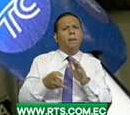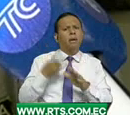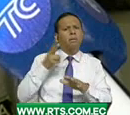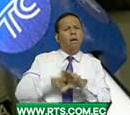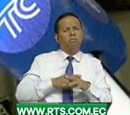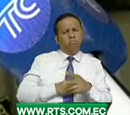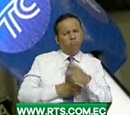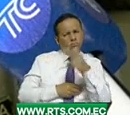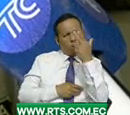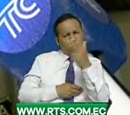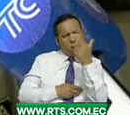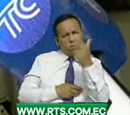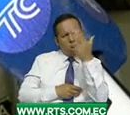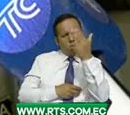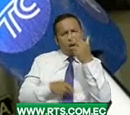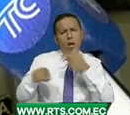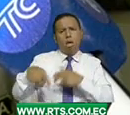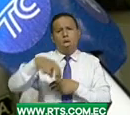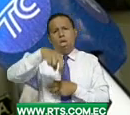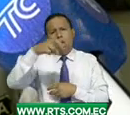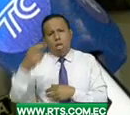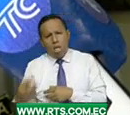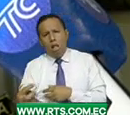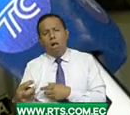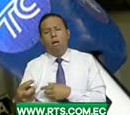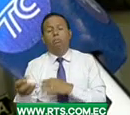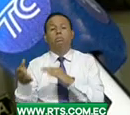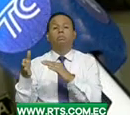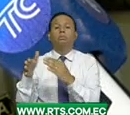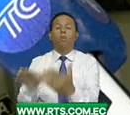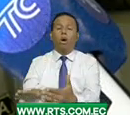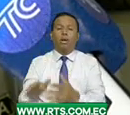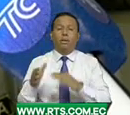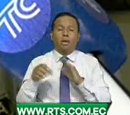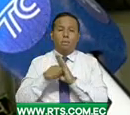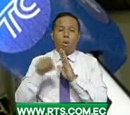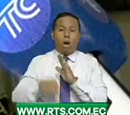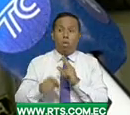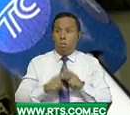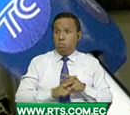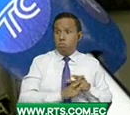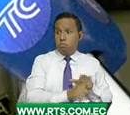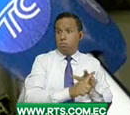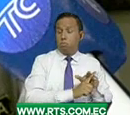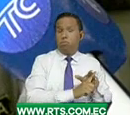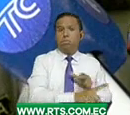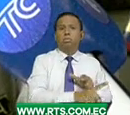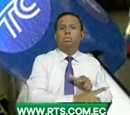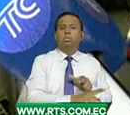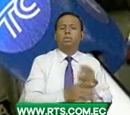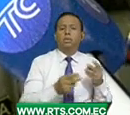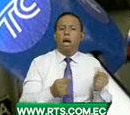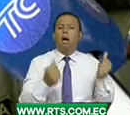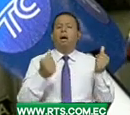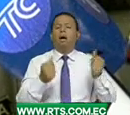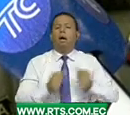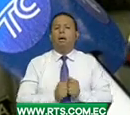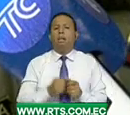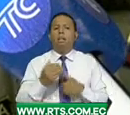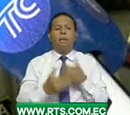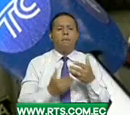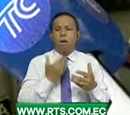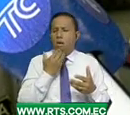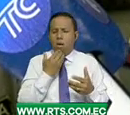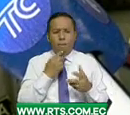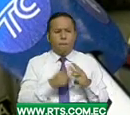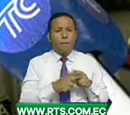humanidad del abogado y se huyen en precipitada carrera en primera instancia. Luego abordan un vehículo de